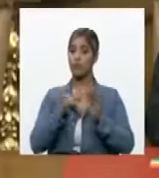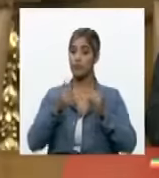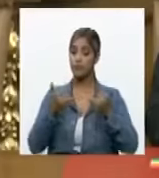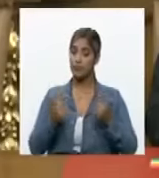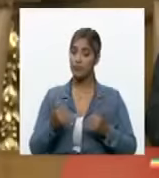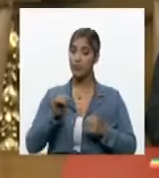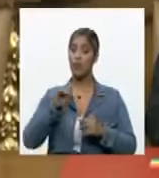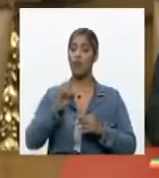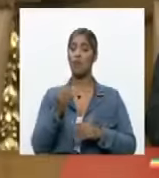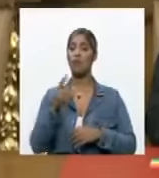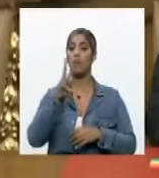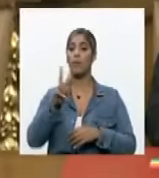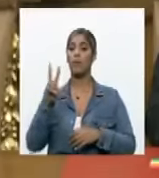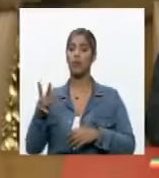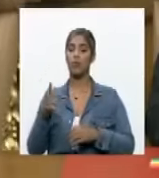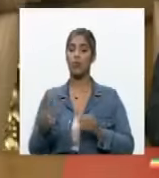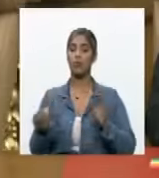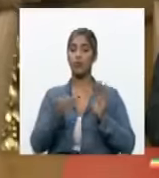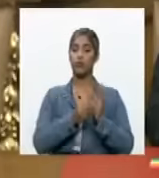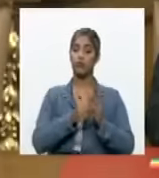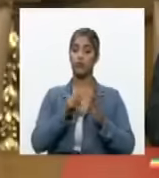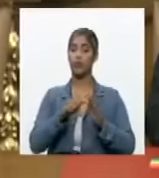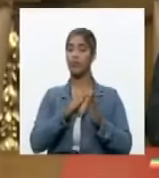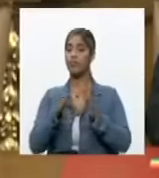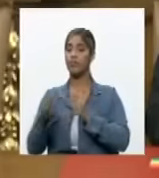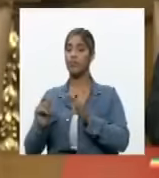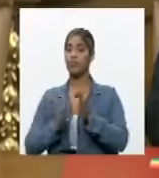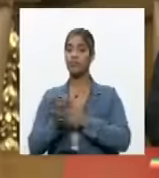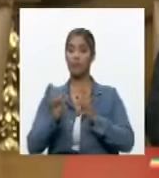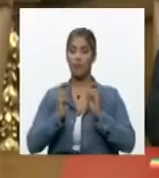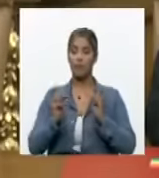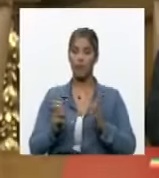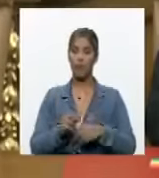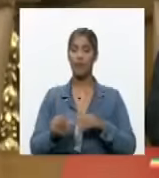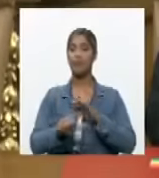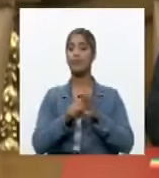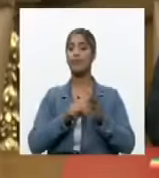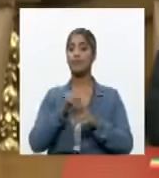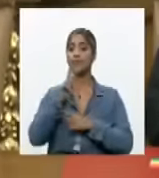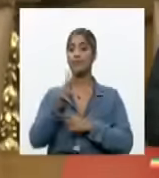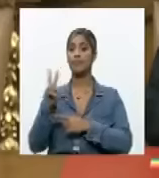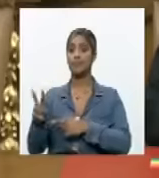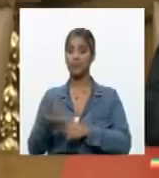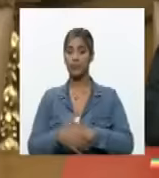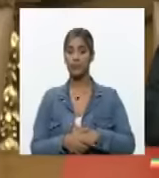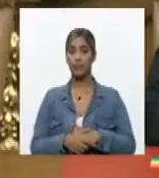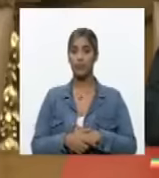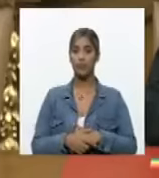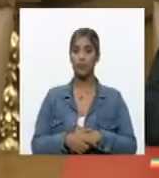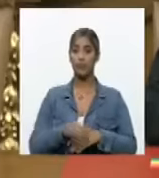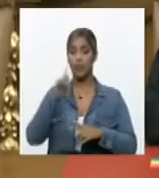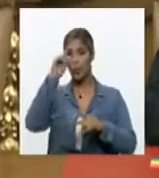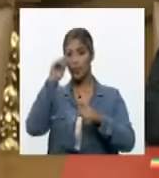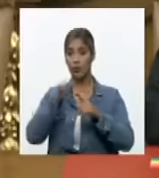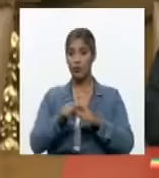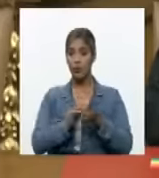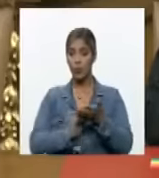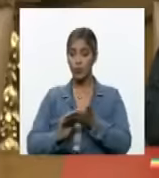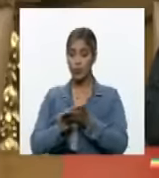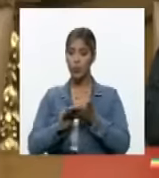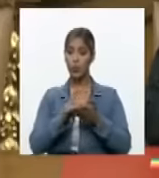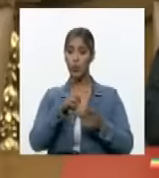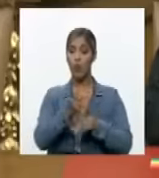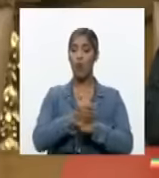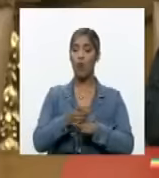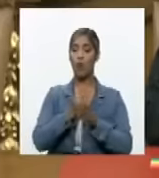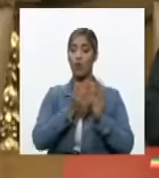artículo 22, quedando redactado en los siguientes términos. Artículo 22. A los fines del funcionamiento del gobierno de